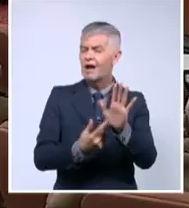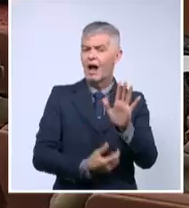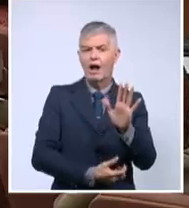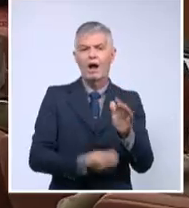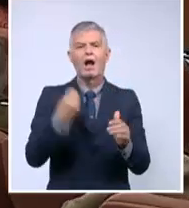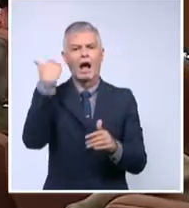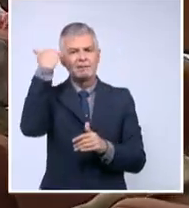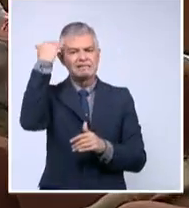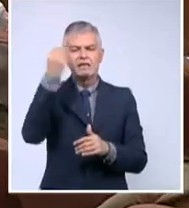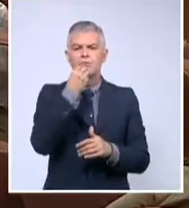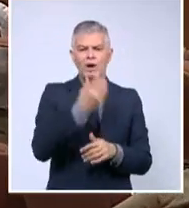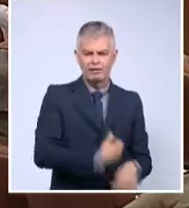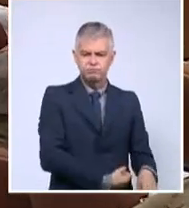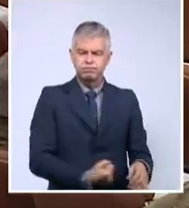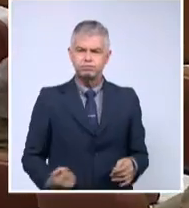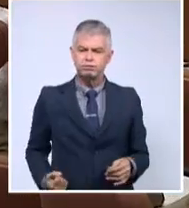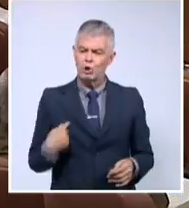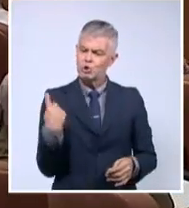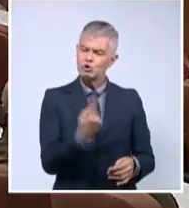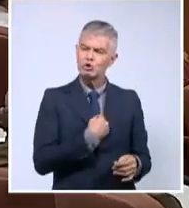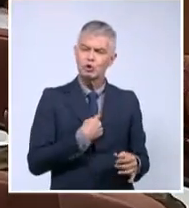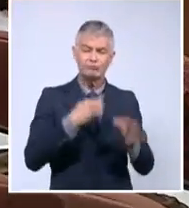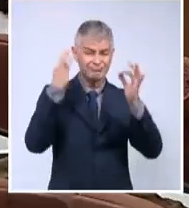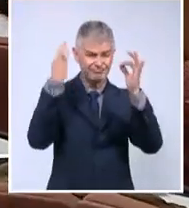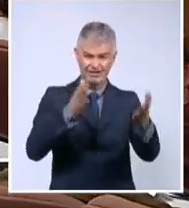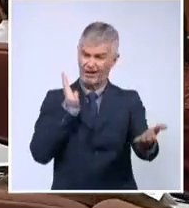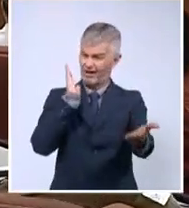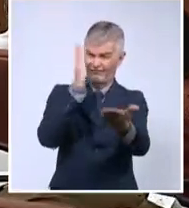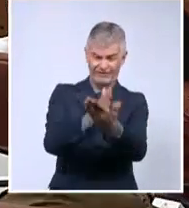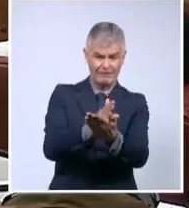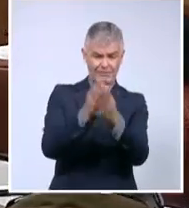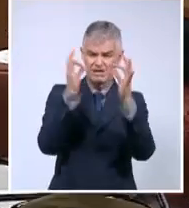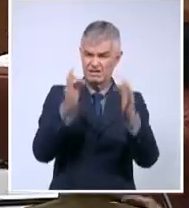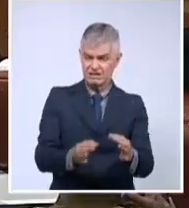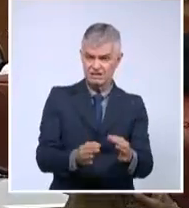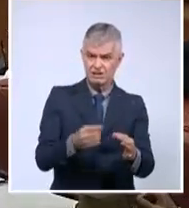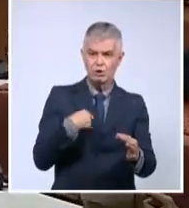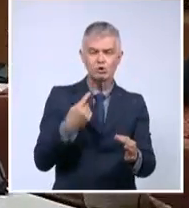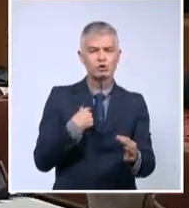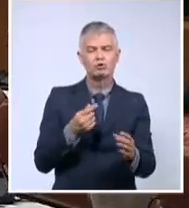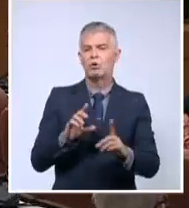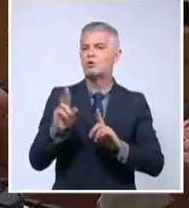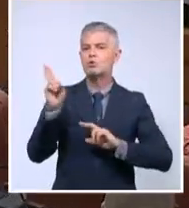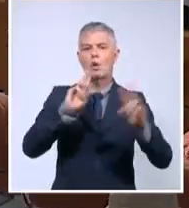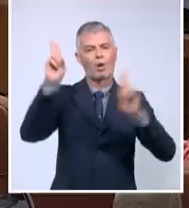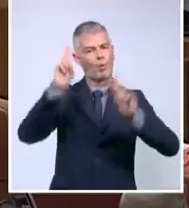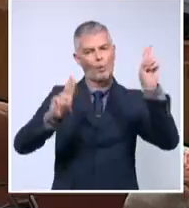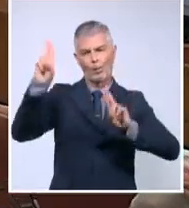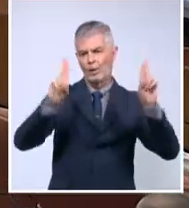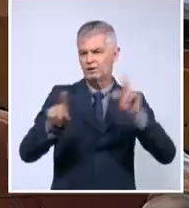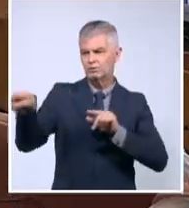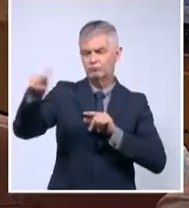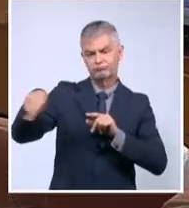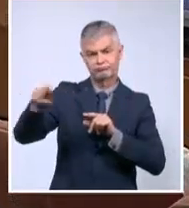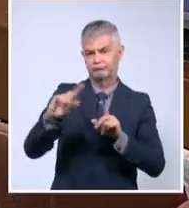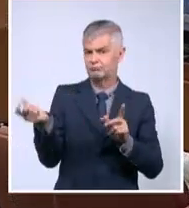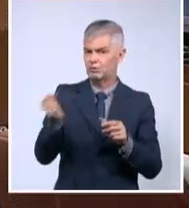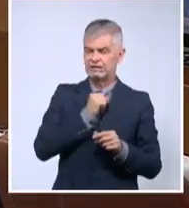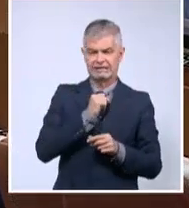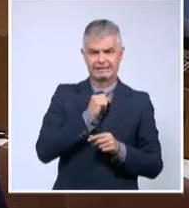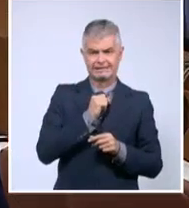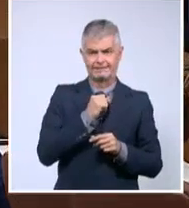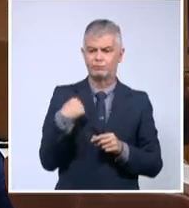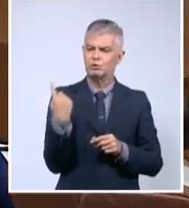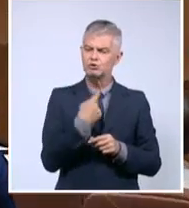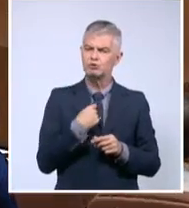resistencia y mantenemos la firme determinación de rechazar tal empeño. Insistimos en la convicción